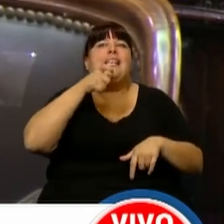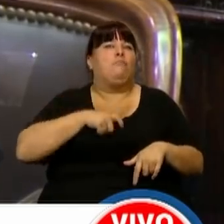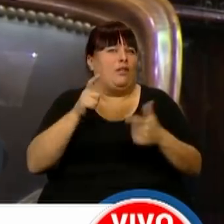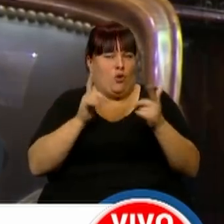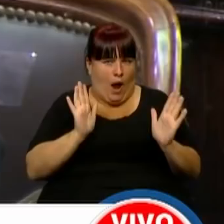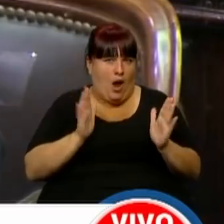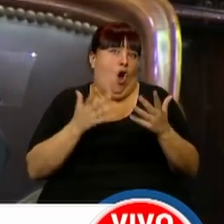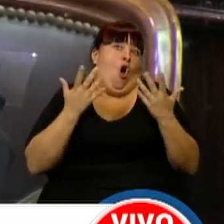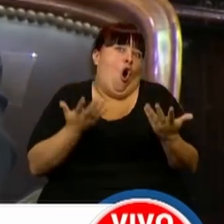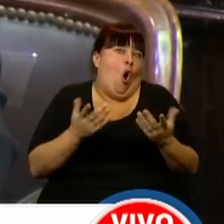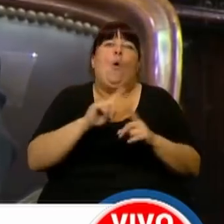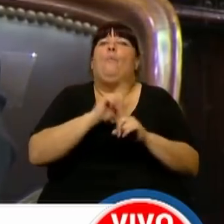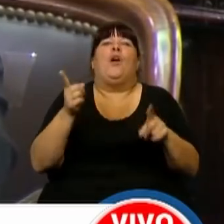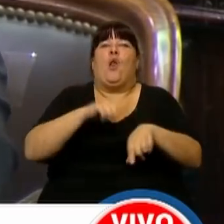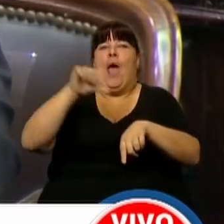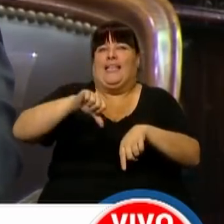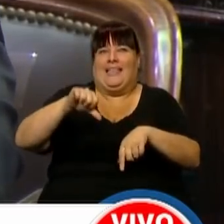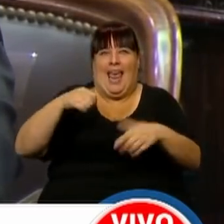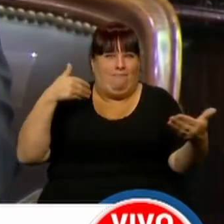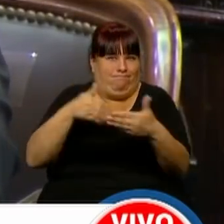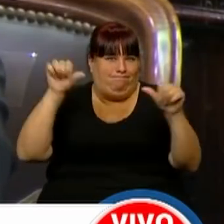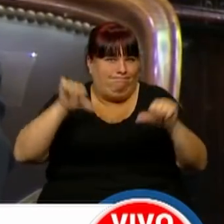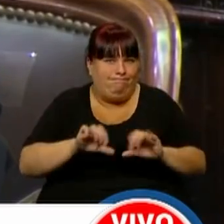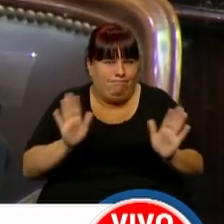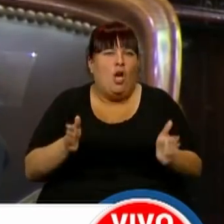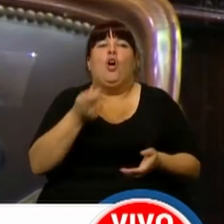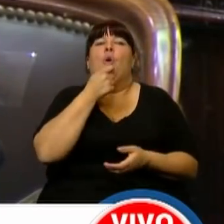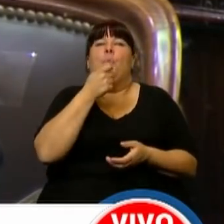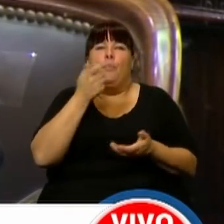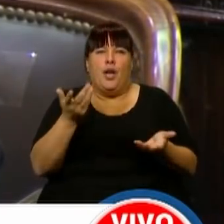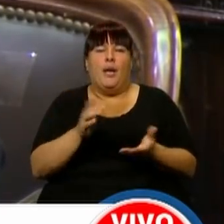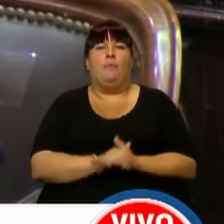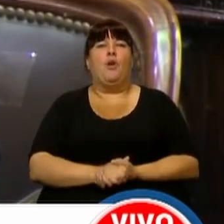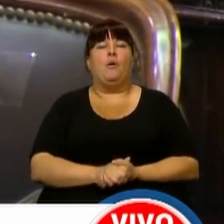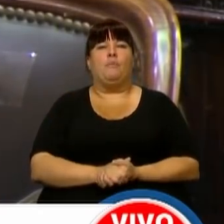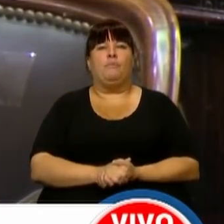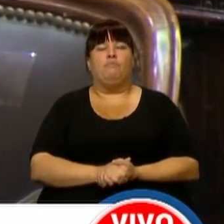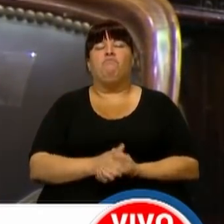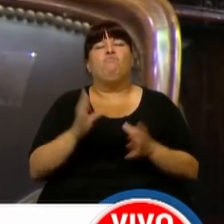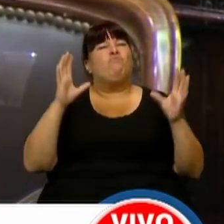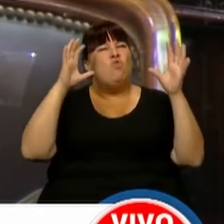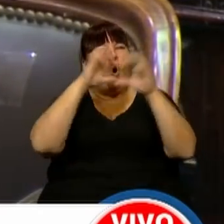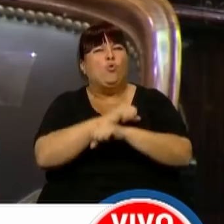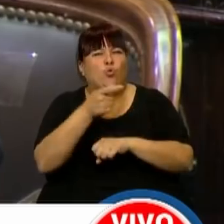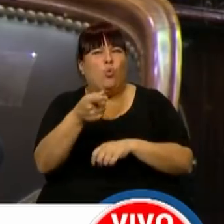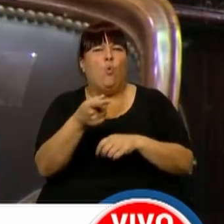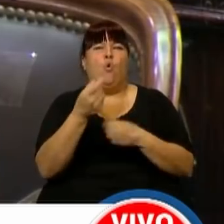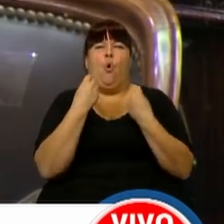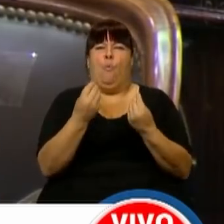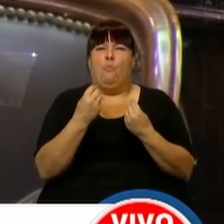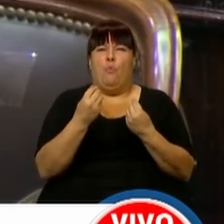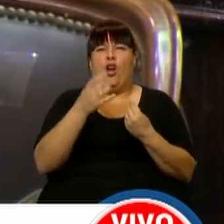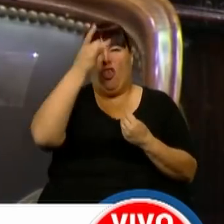respuestas. Lógico, porque tampoco hay tanto tiempo para que eso sea posible. Por ejemplo, nunca quedó claro por qué